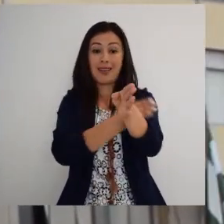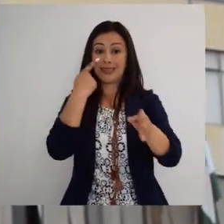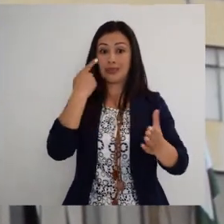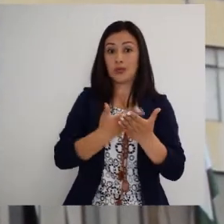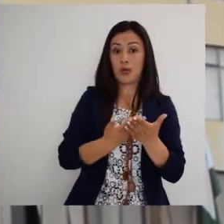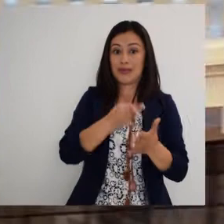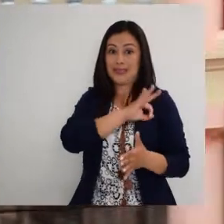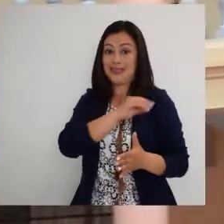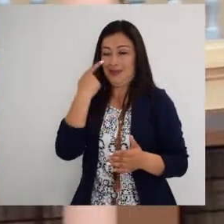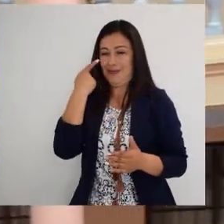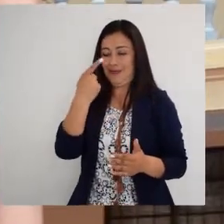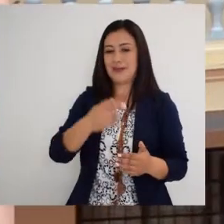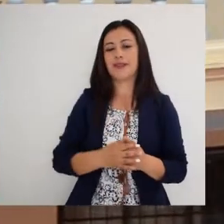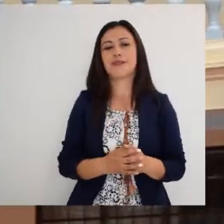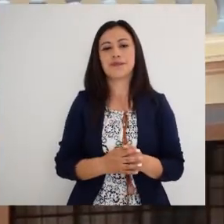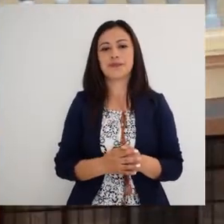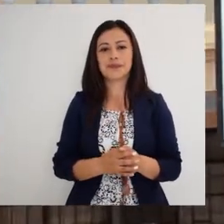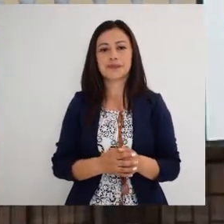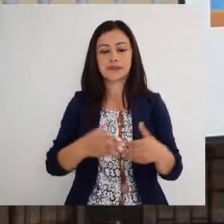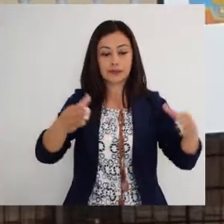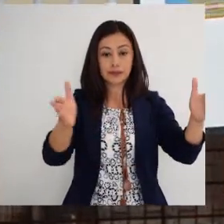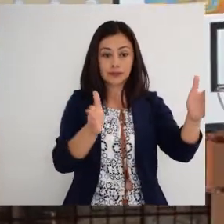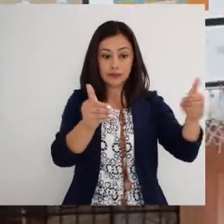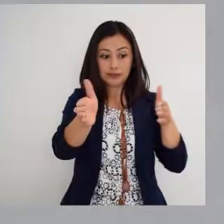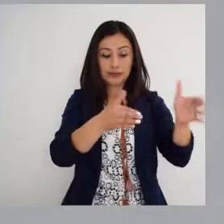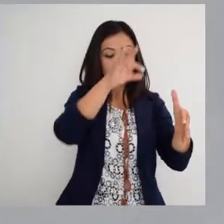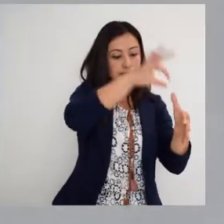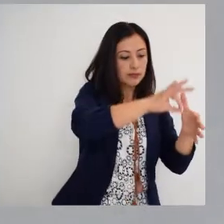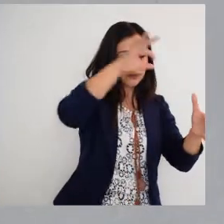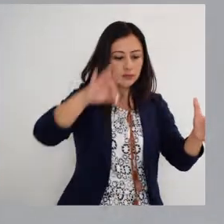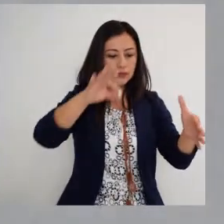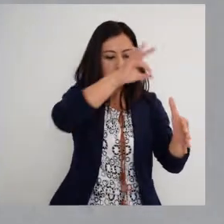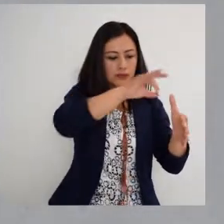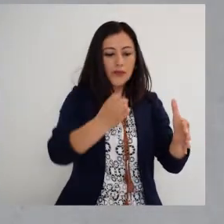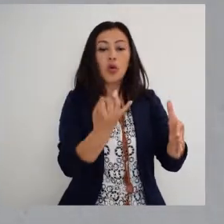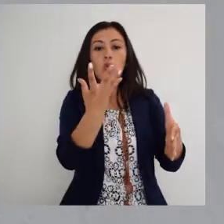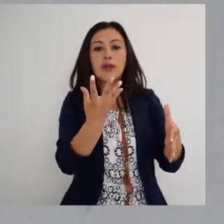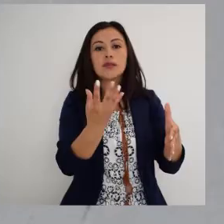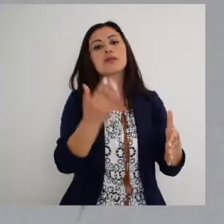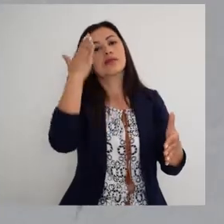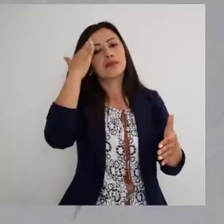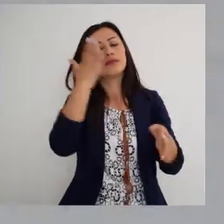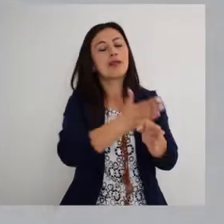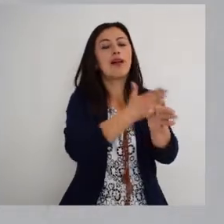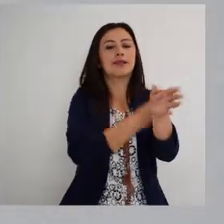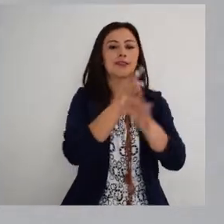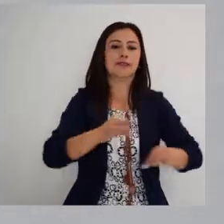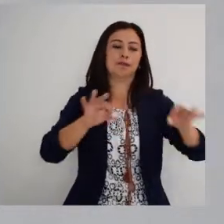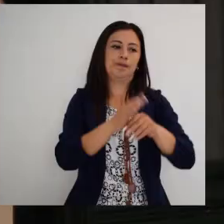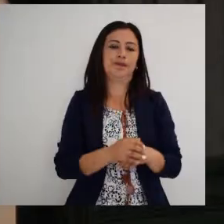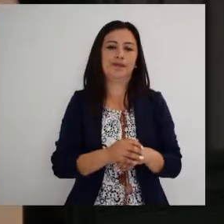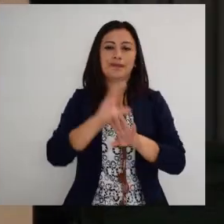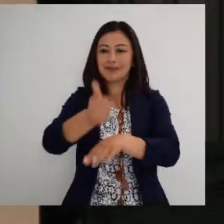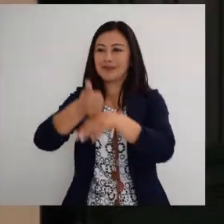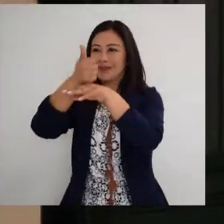para adelantar el proceso de escrutinio. Ya se ha decidido igualmente que en los próximos días se adelantará una reunión con